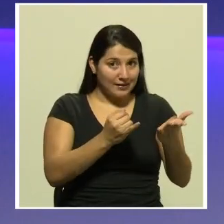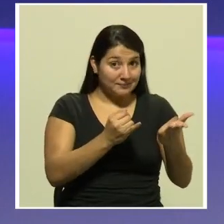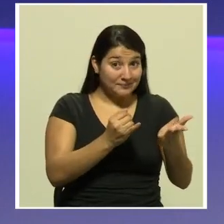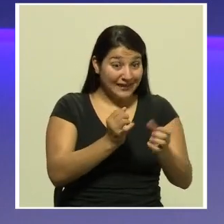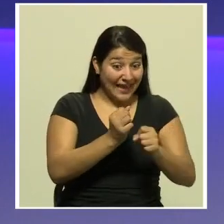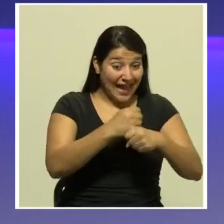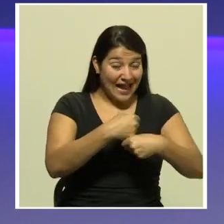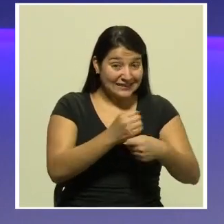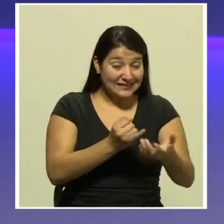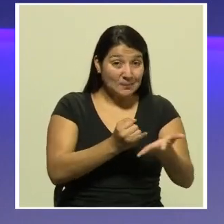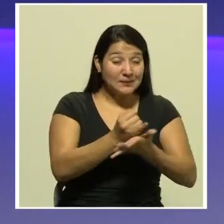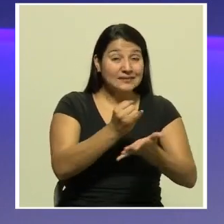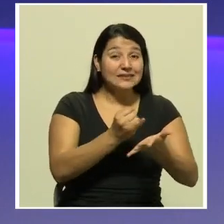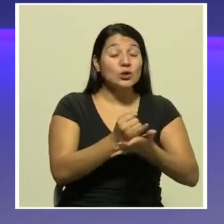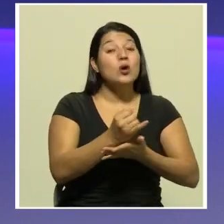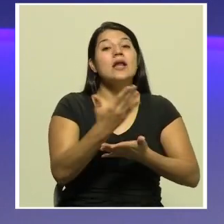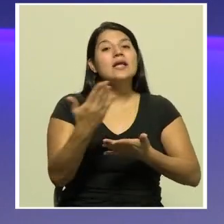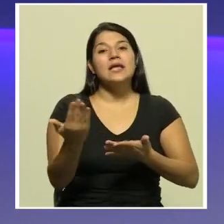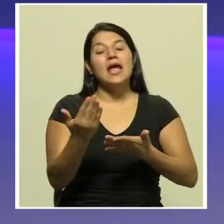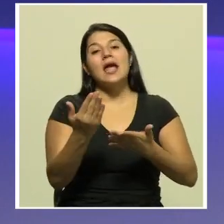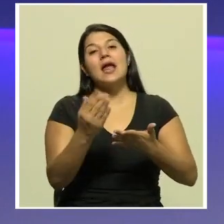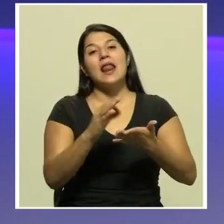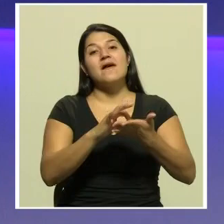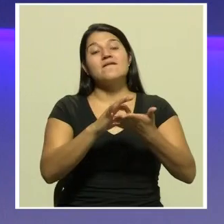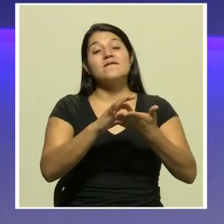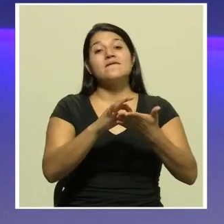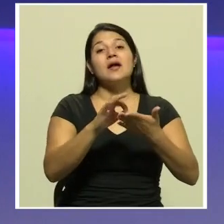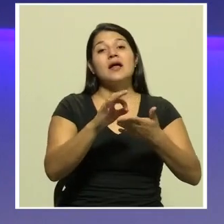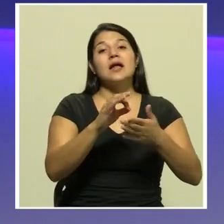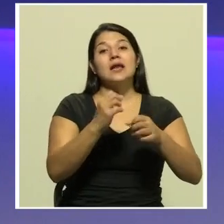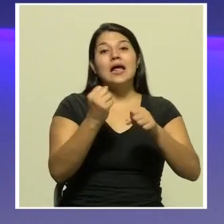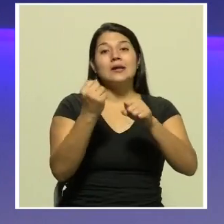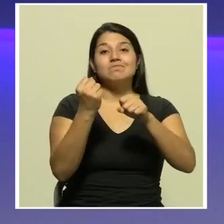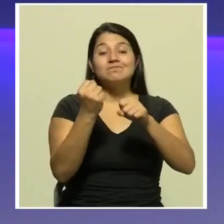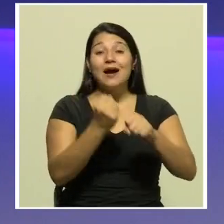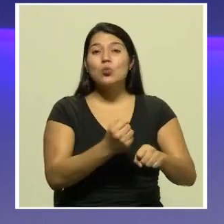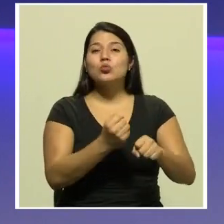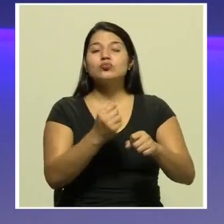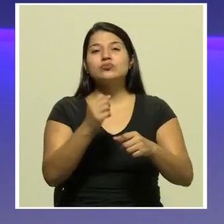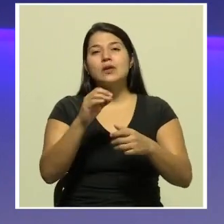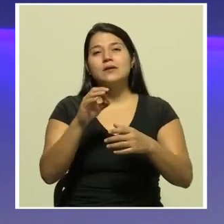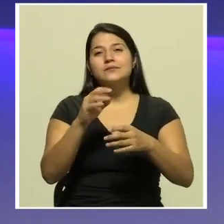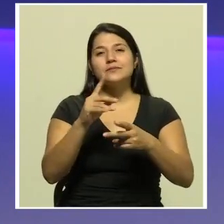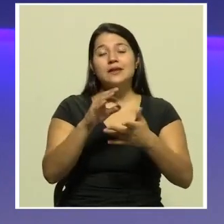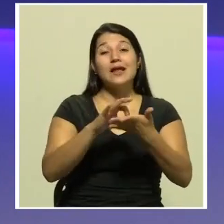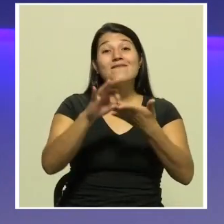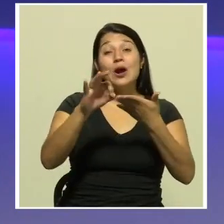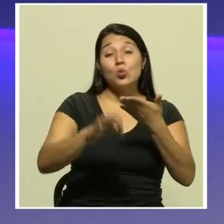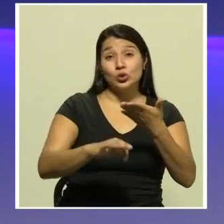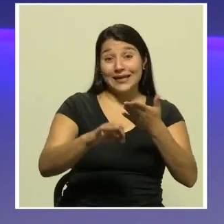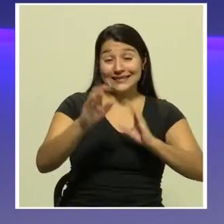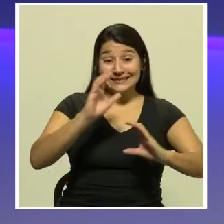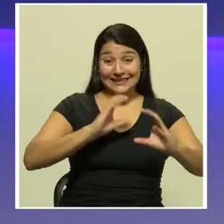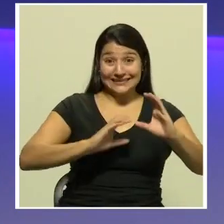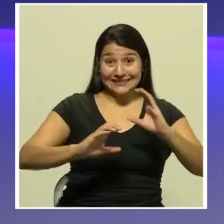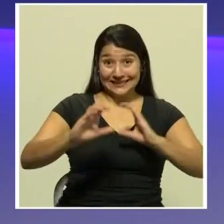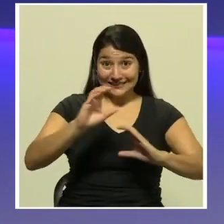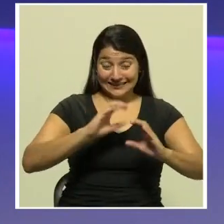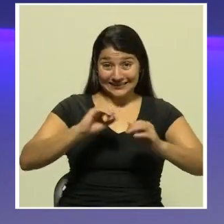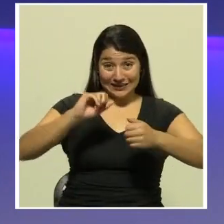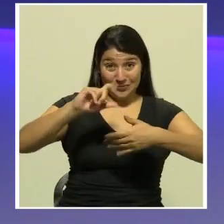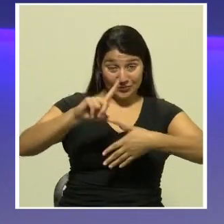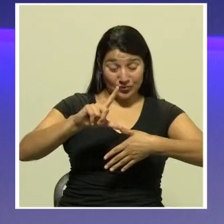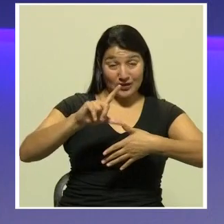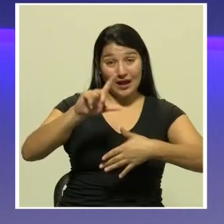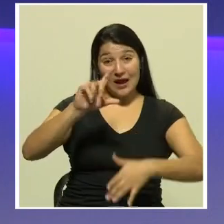la Facultad Latinoamericana de Ciencias Sociales, Flaxo. Y para hablar de estos temas precisamente voy a conversar